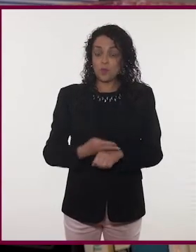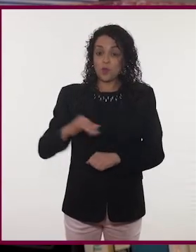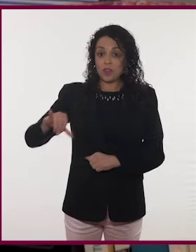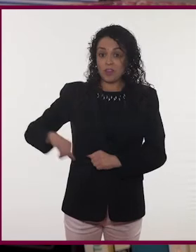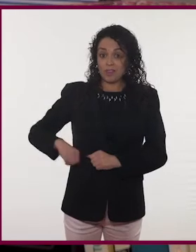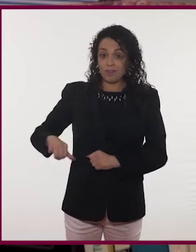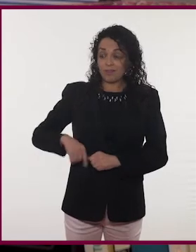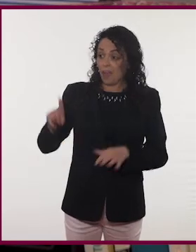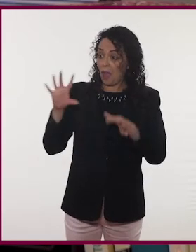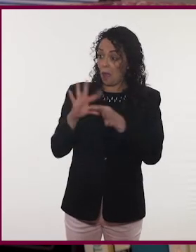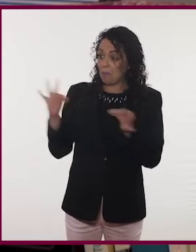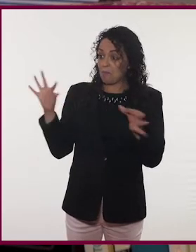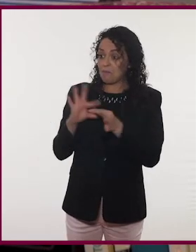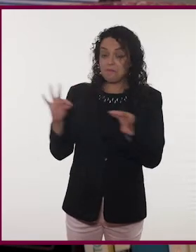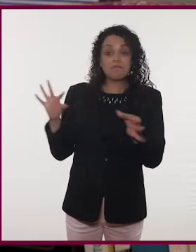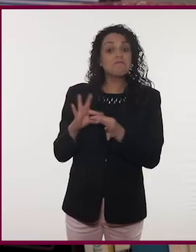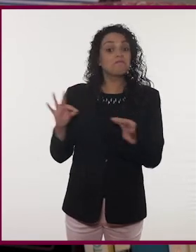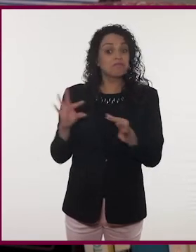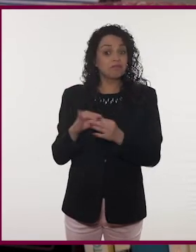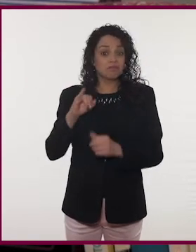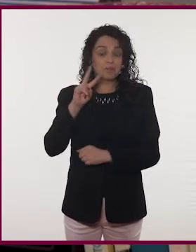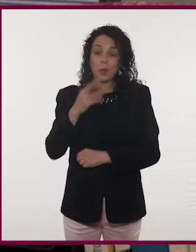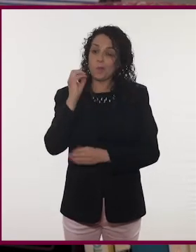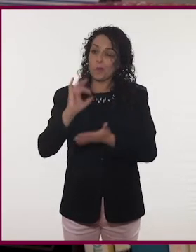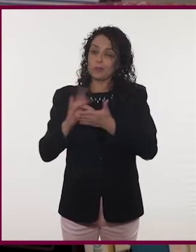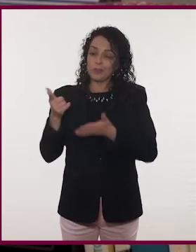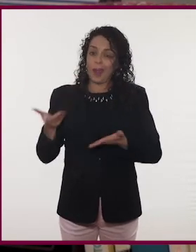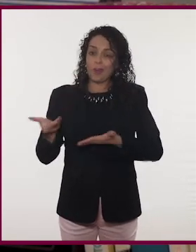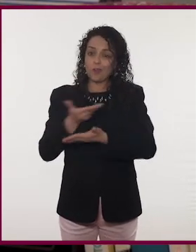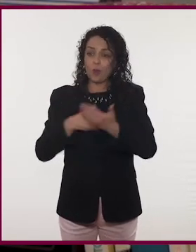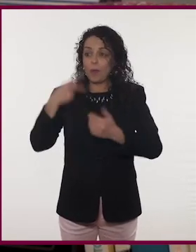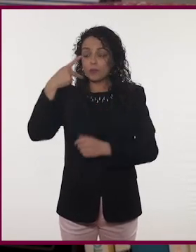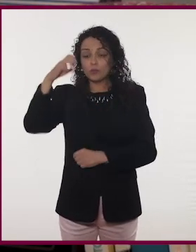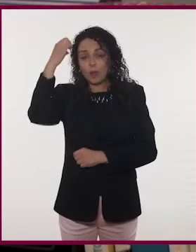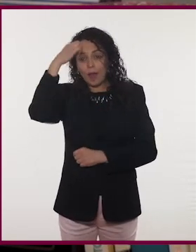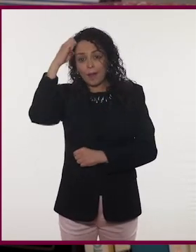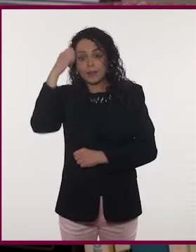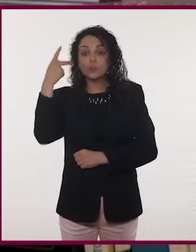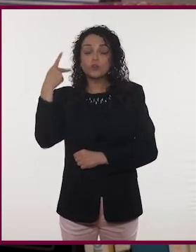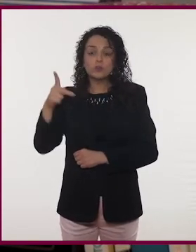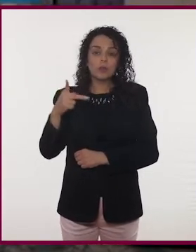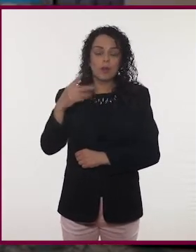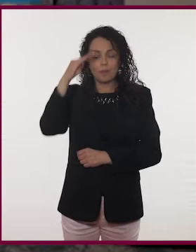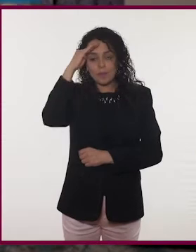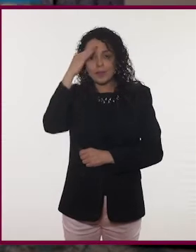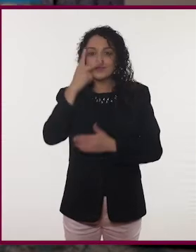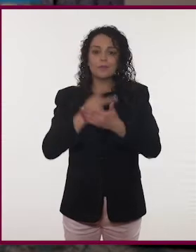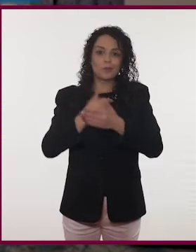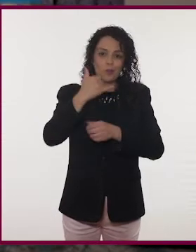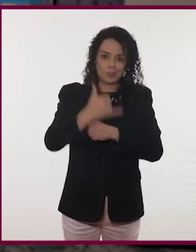Todo lo que nos han contado. Muchas gracias por compartirnos sus experiencias y proyectos.